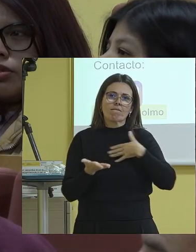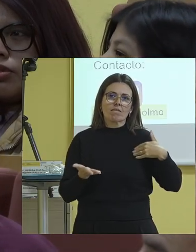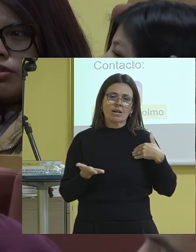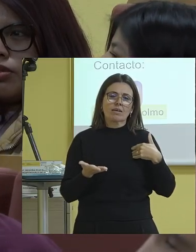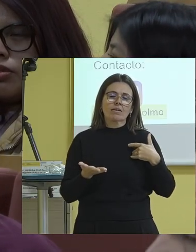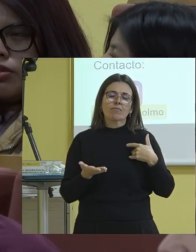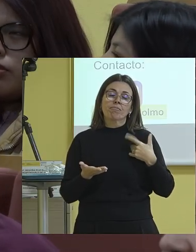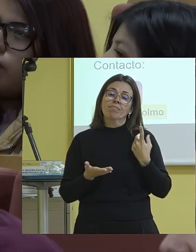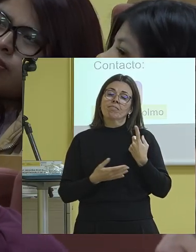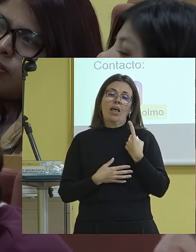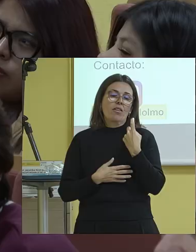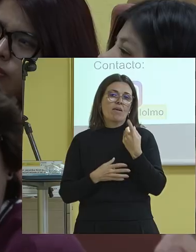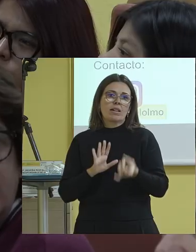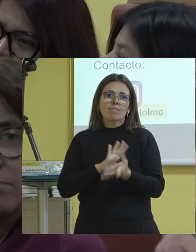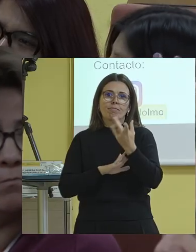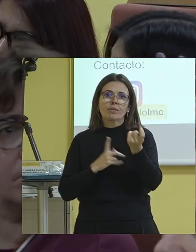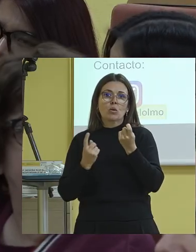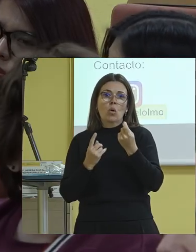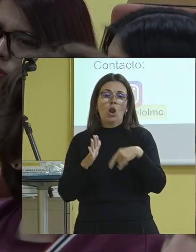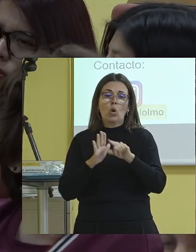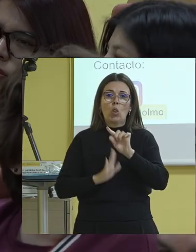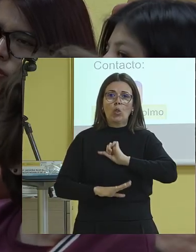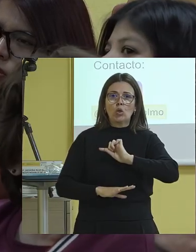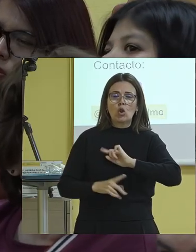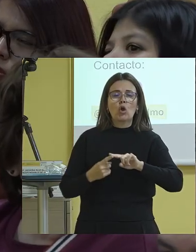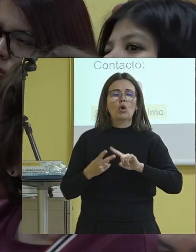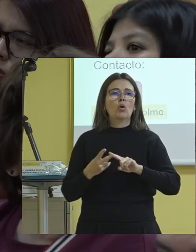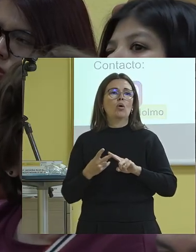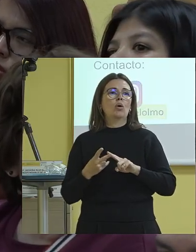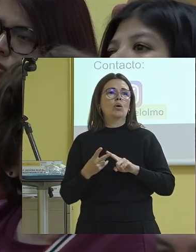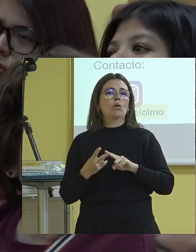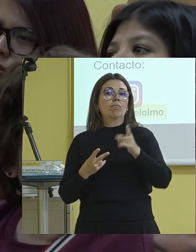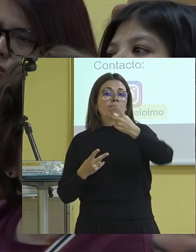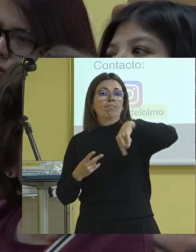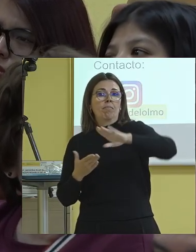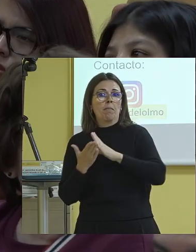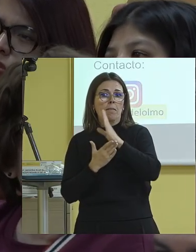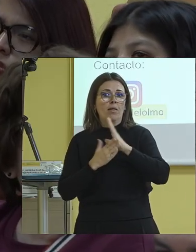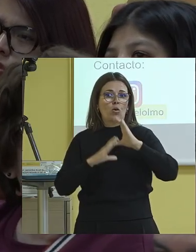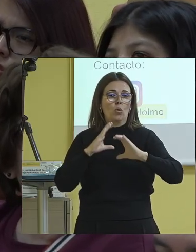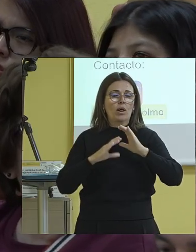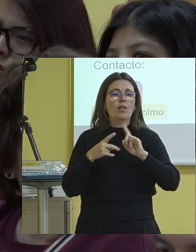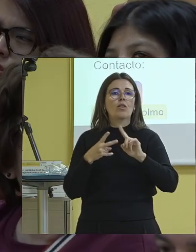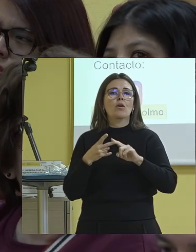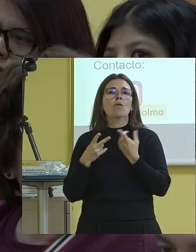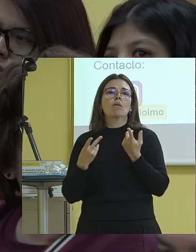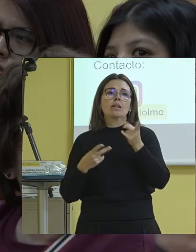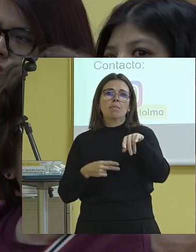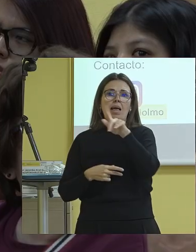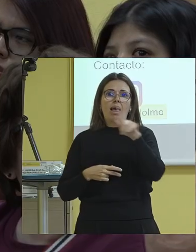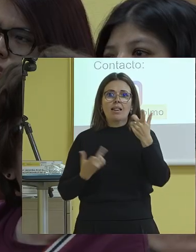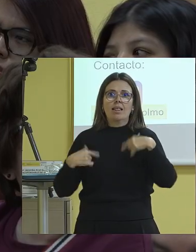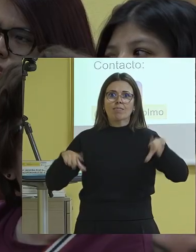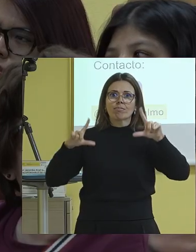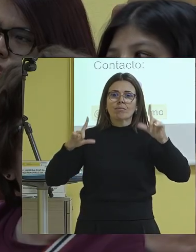que regular de alguna manera tanto los códigos deontológicos de esos medios de comunicación y de toda esa gente que sale en la